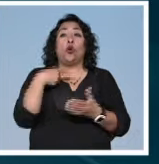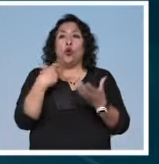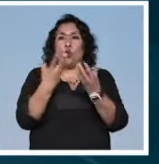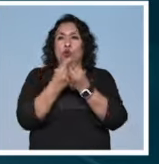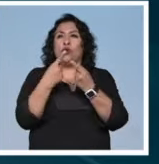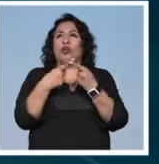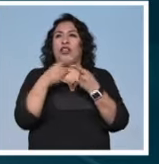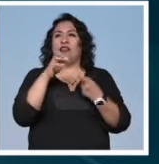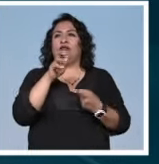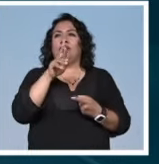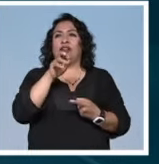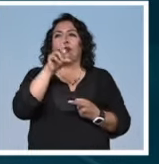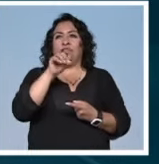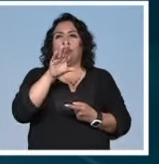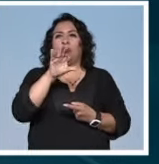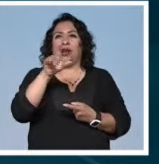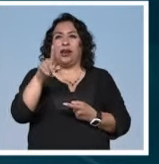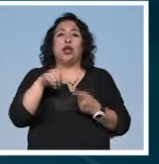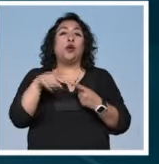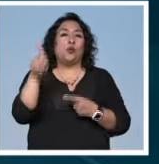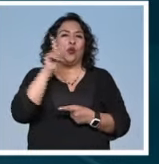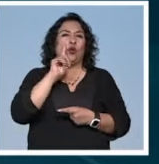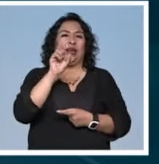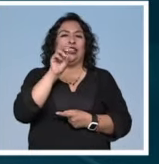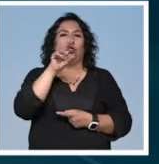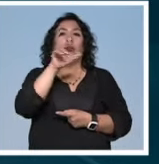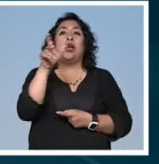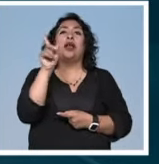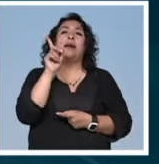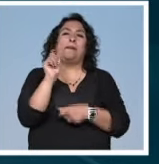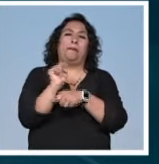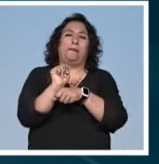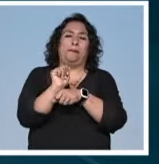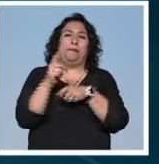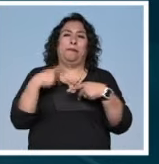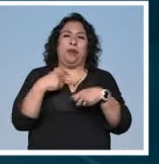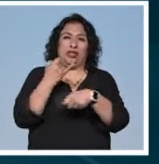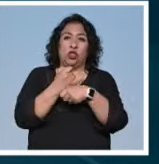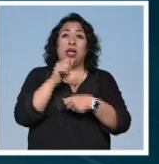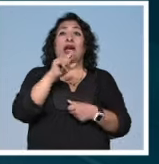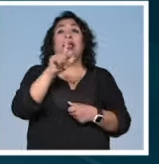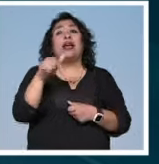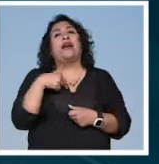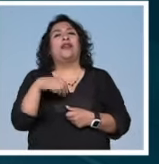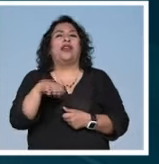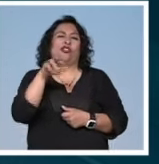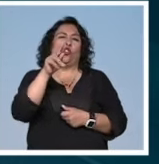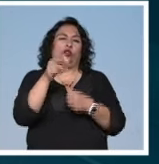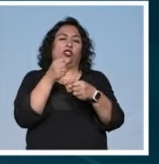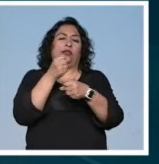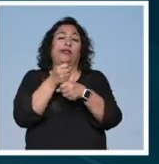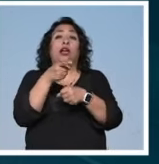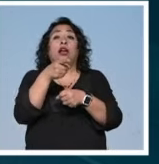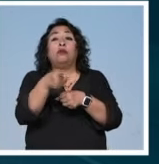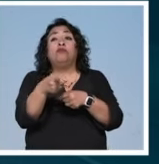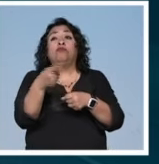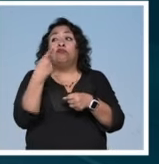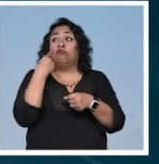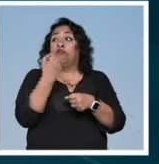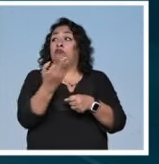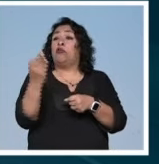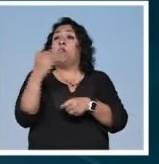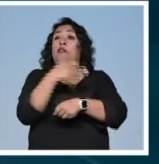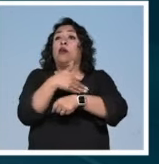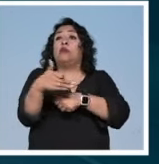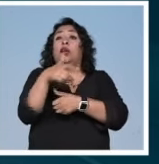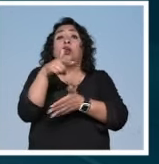acompaña Fernando Canek. Susana Alexander interpreta a Alejandra, una mujer octogenaria que se enfrenta a su familia por el